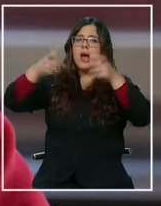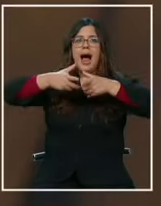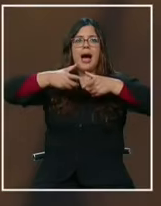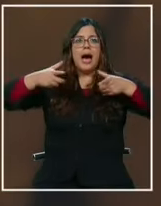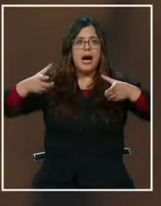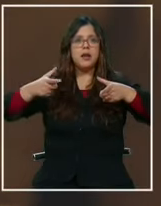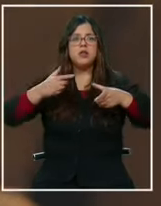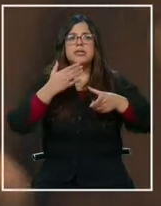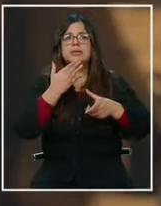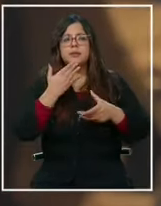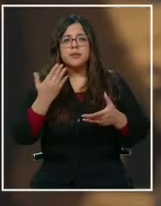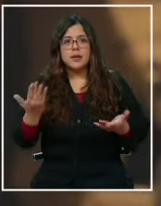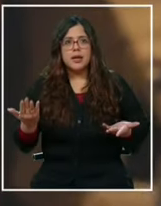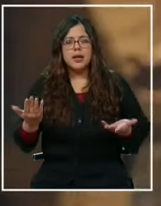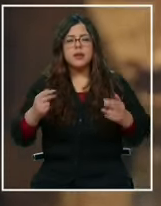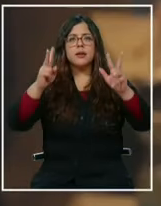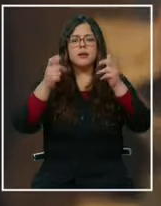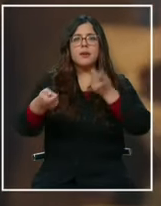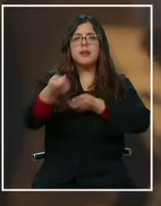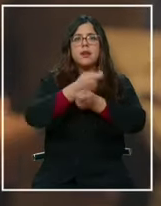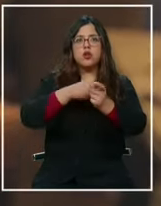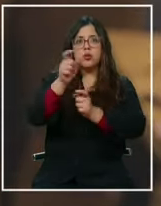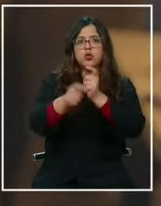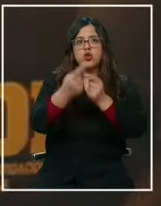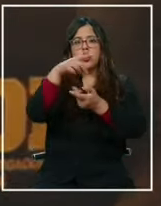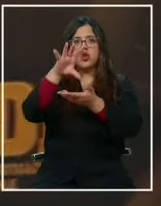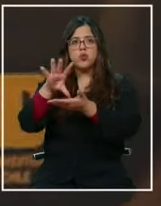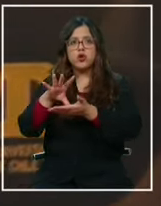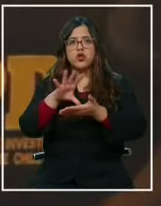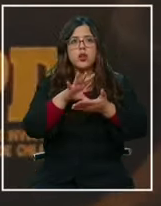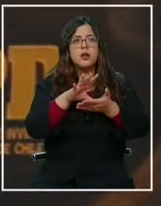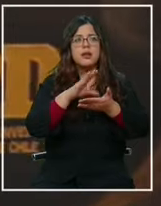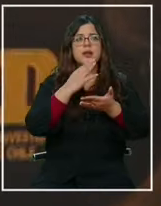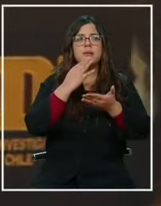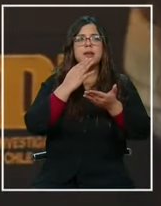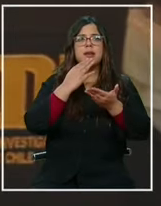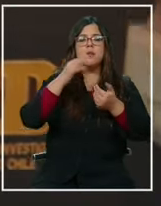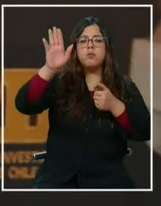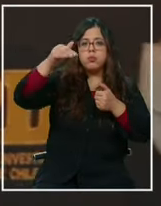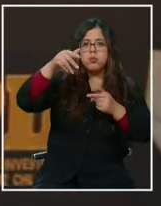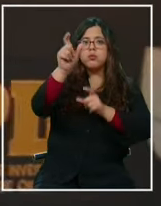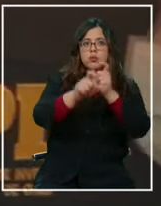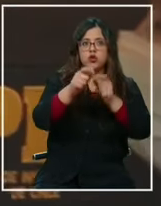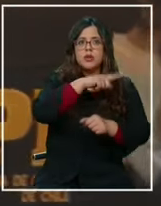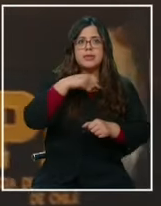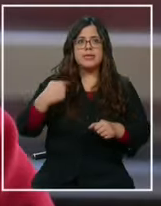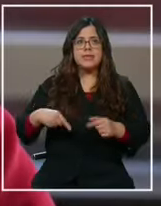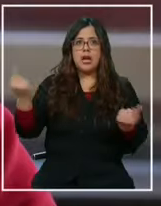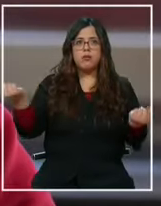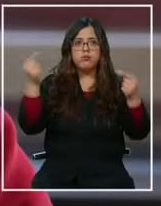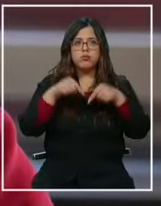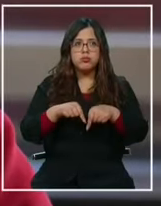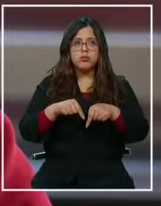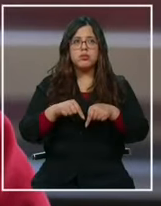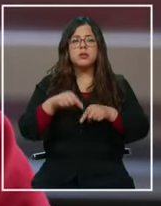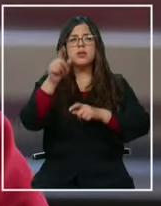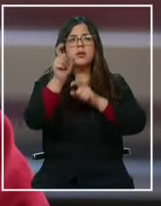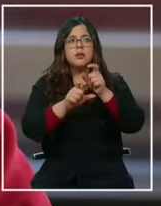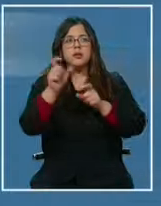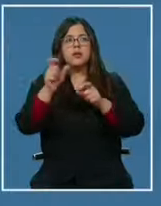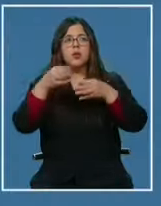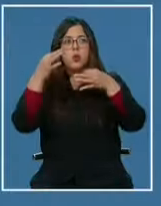envergadura, también están asociados con tráfico de migrantes y con la red de migrantes chinos. Por supuesto, principalmente los que han